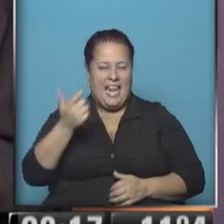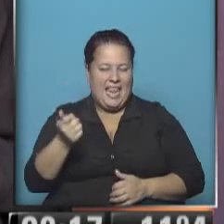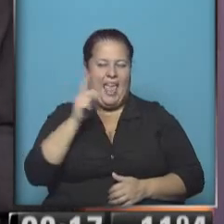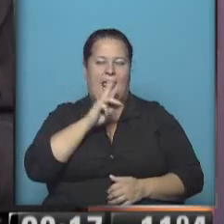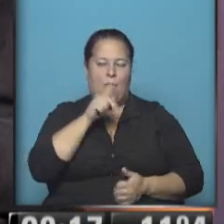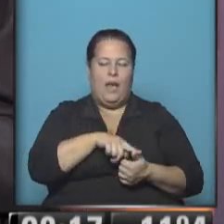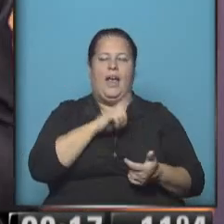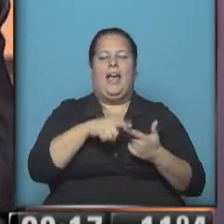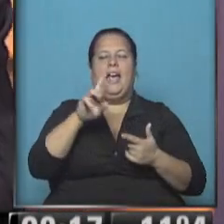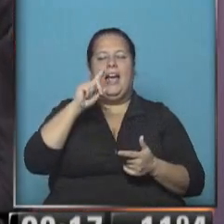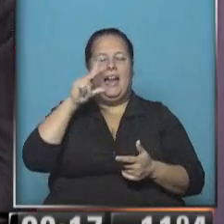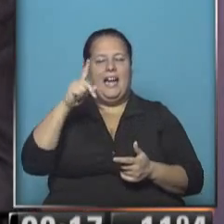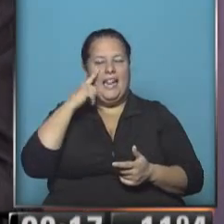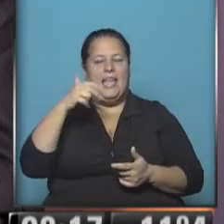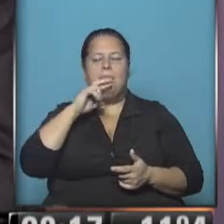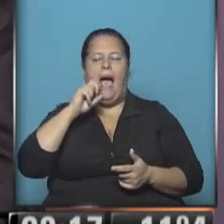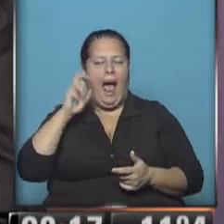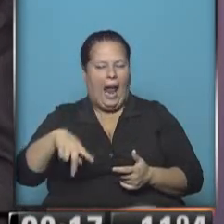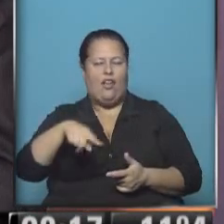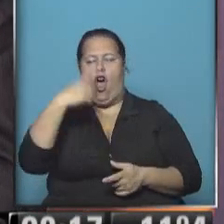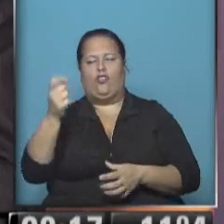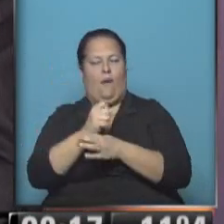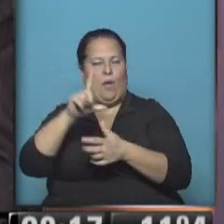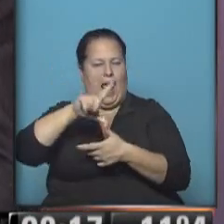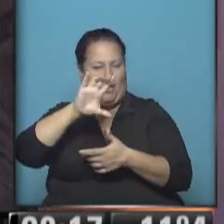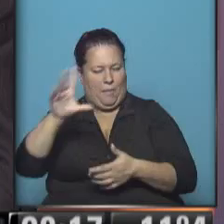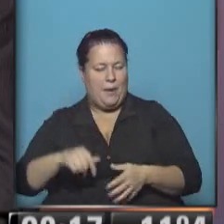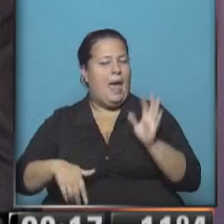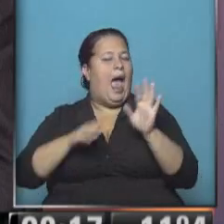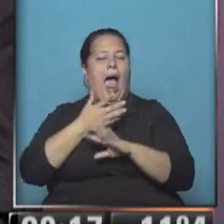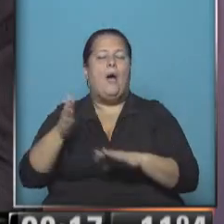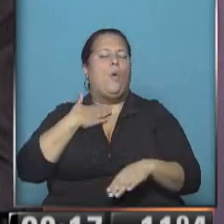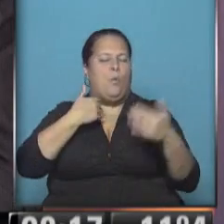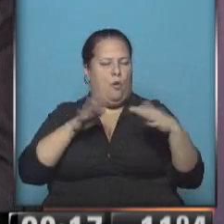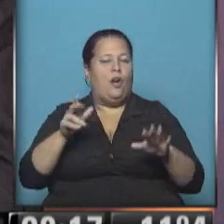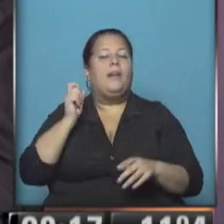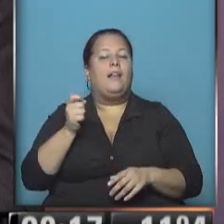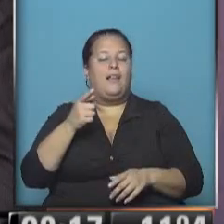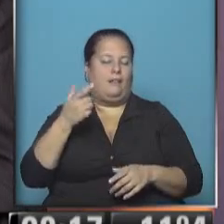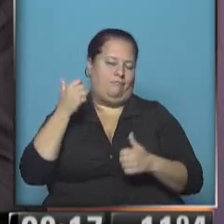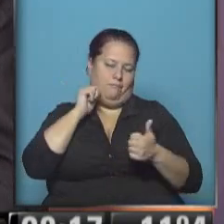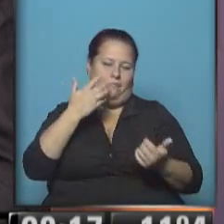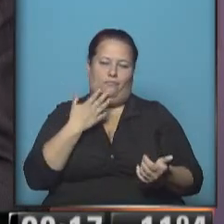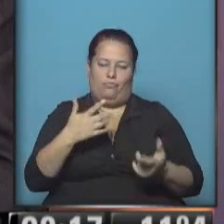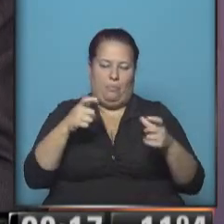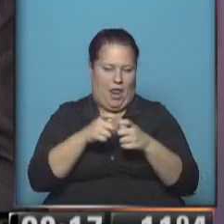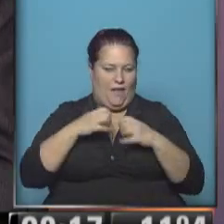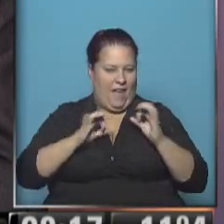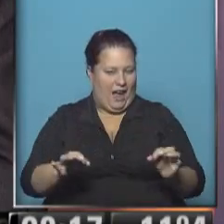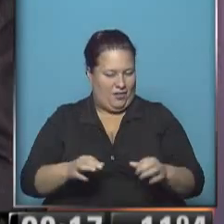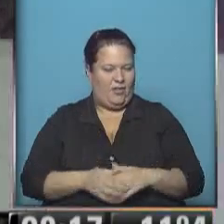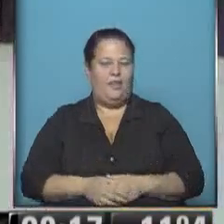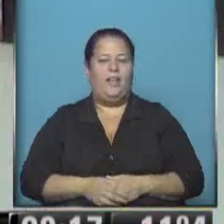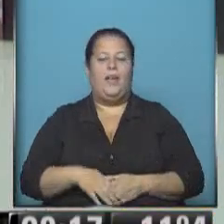una villana, también de Ricky Martin y de otras estrellas latinoamericanas. Pero más allá de quién ponga las voces, muy pero muy entretenida para estas vacaciones. Sí, muy bien.